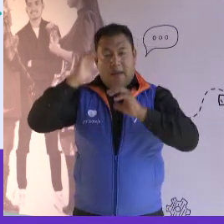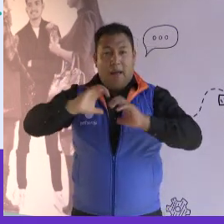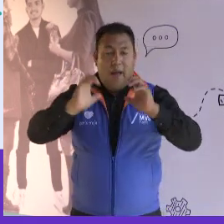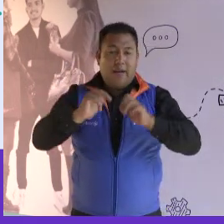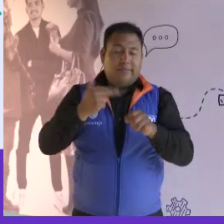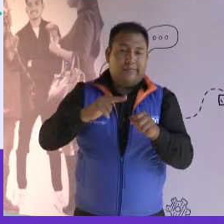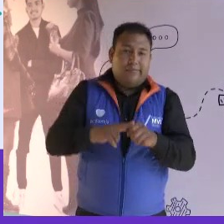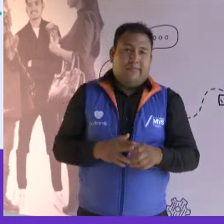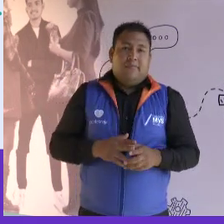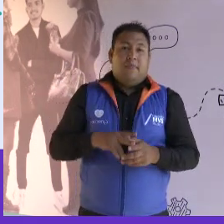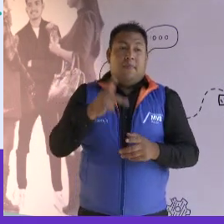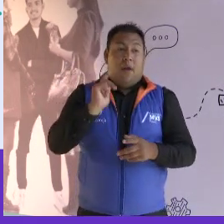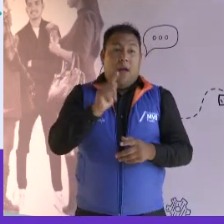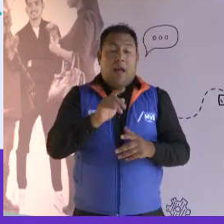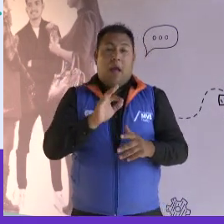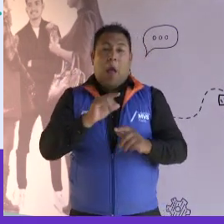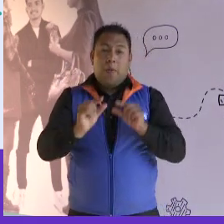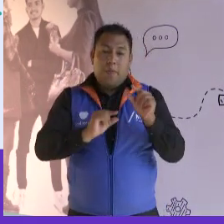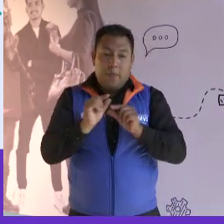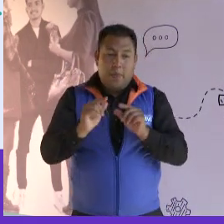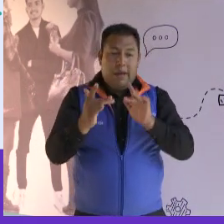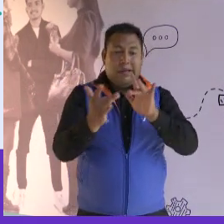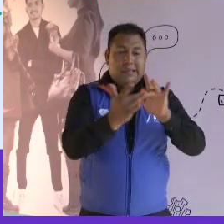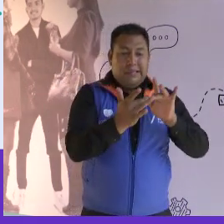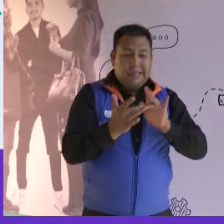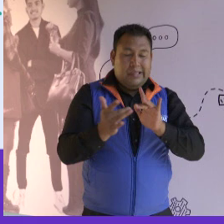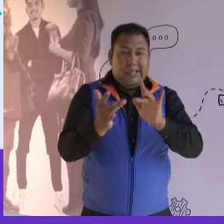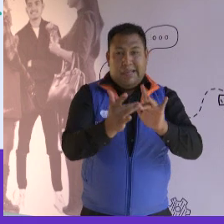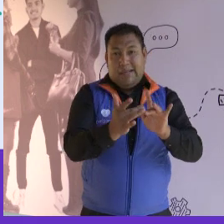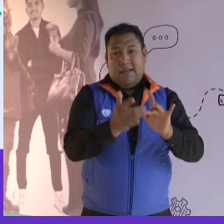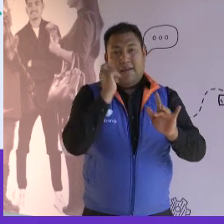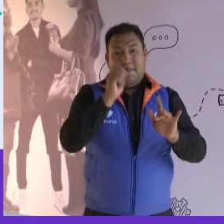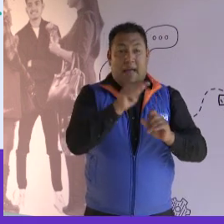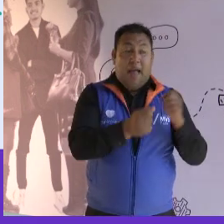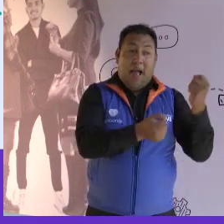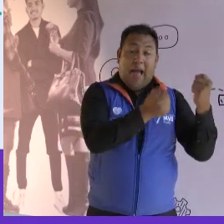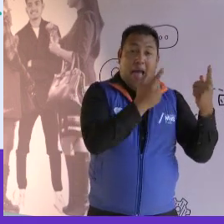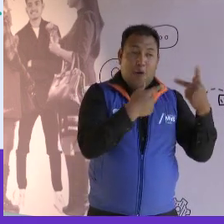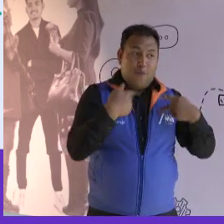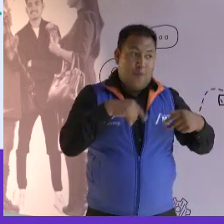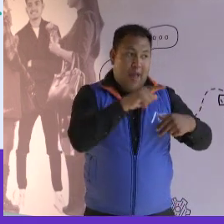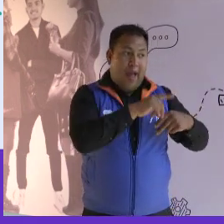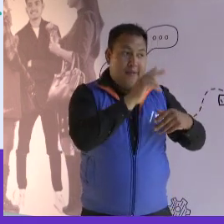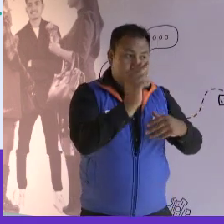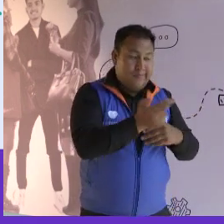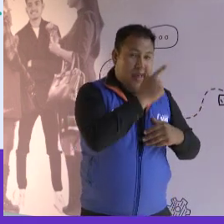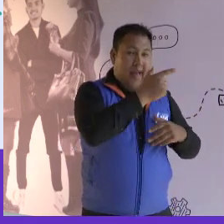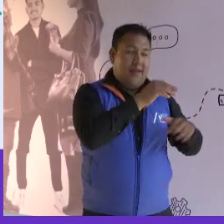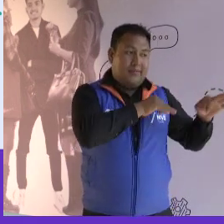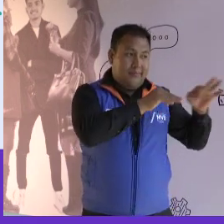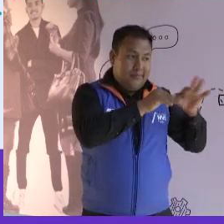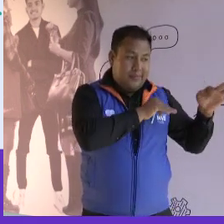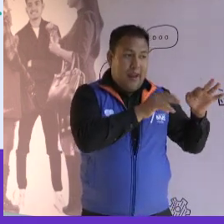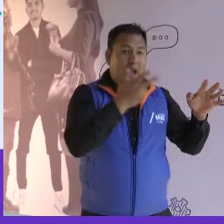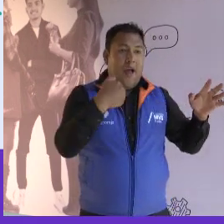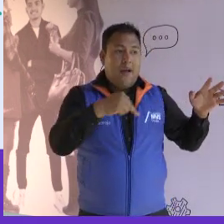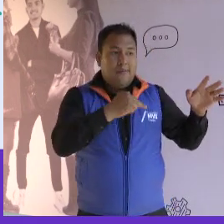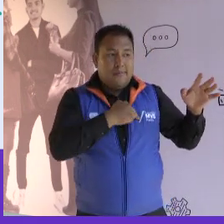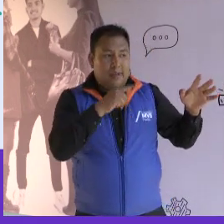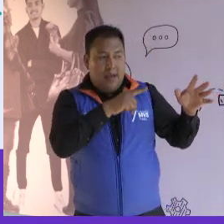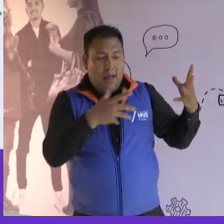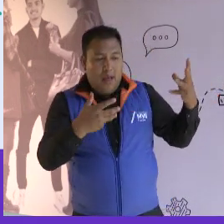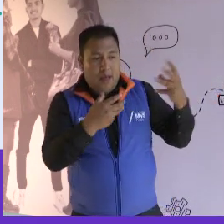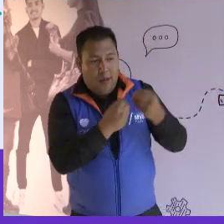una colaboración con personas de la universidad que conocíamos en aquel entonces. Les dijimos, oye, ayúdanos a brindar una